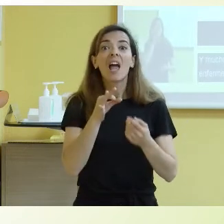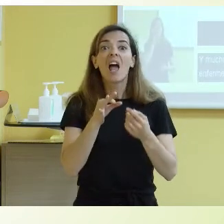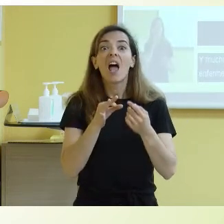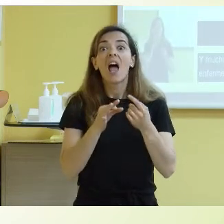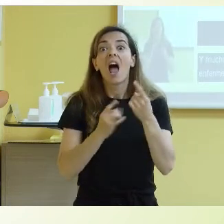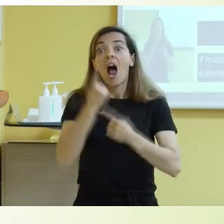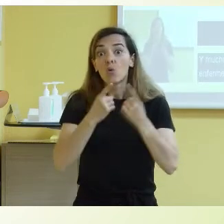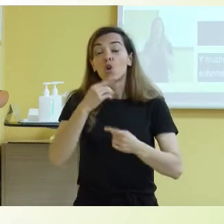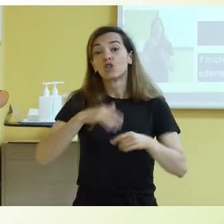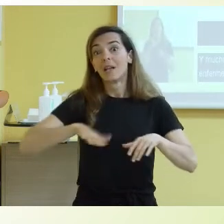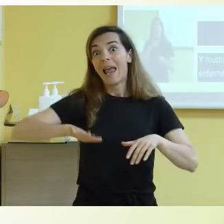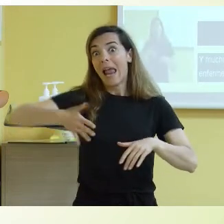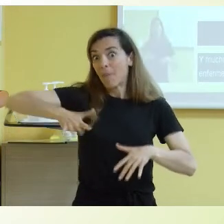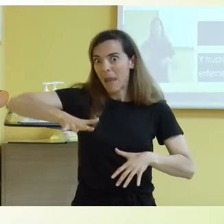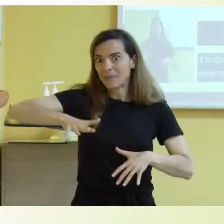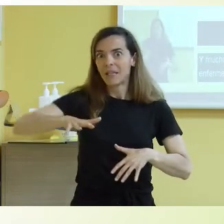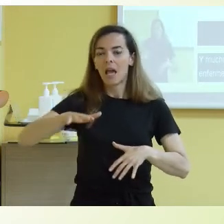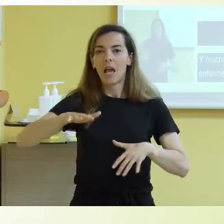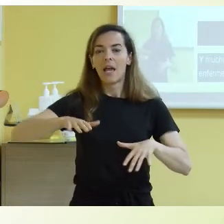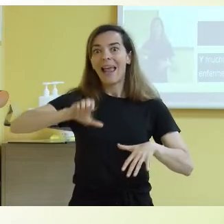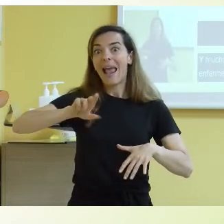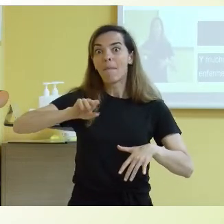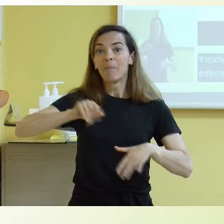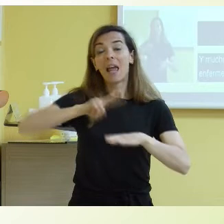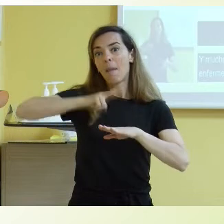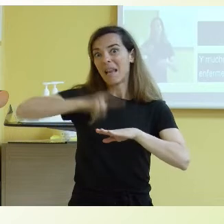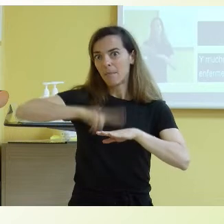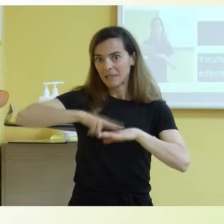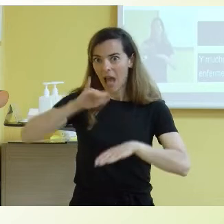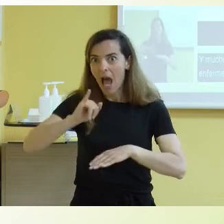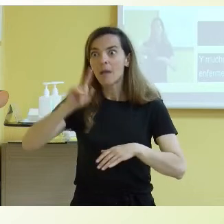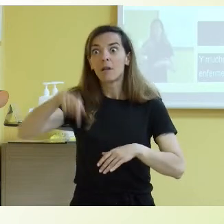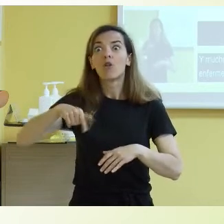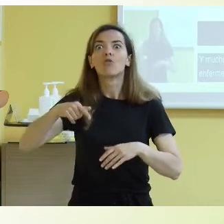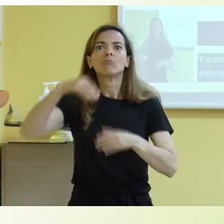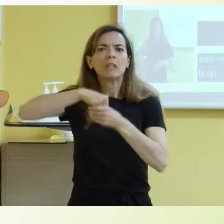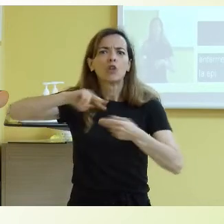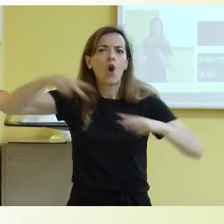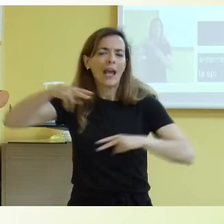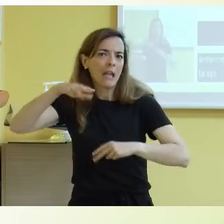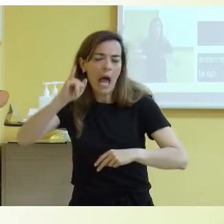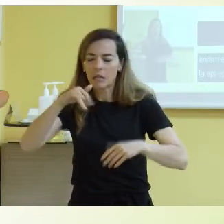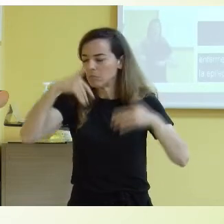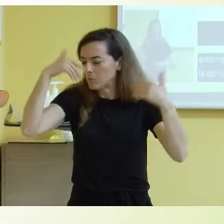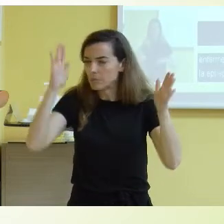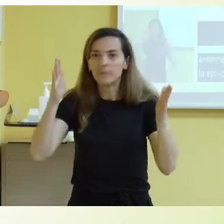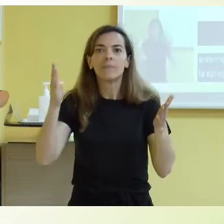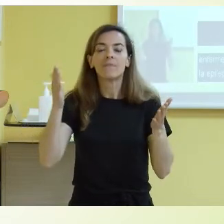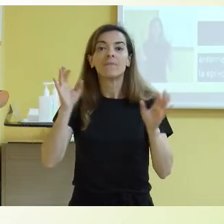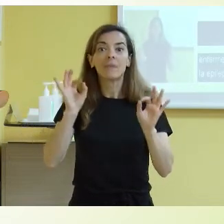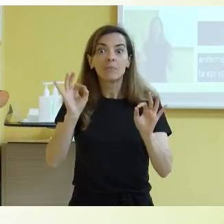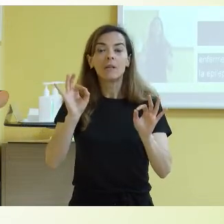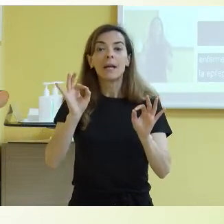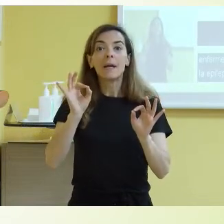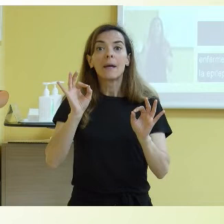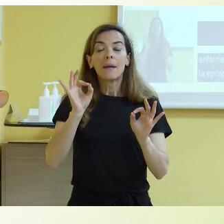la epilepsia, pero no es solamente la epilepsia, y que tiene pues uno de estos genes. Me da igual la sigla que pongáis, o las que, bueno, esta diapositiva no tiene